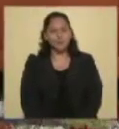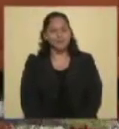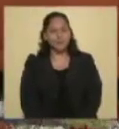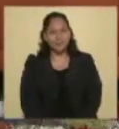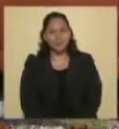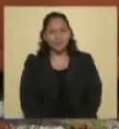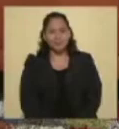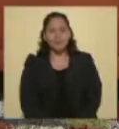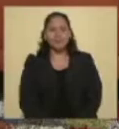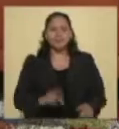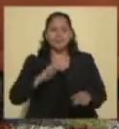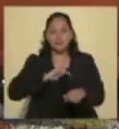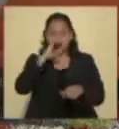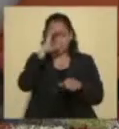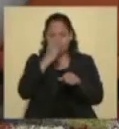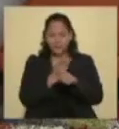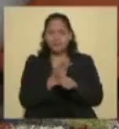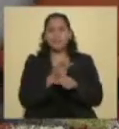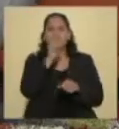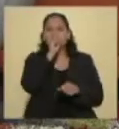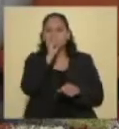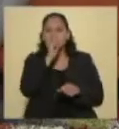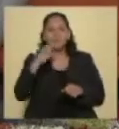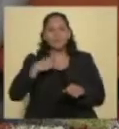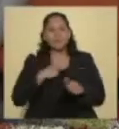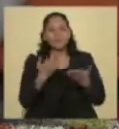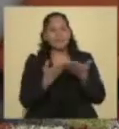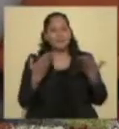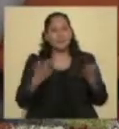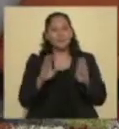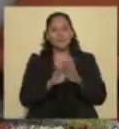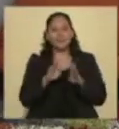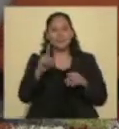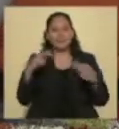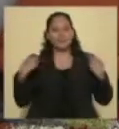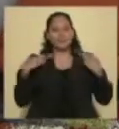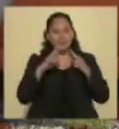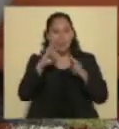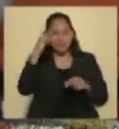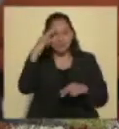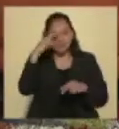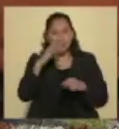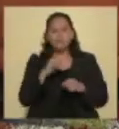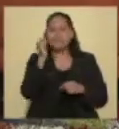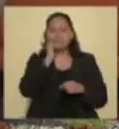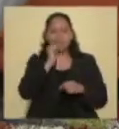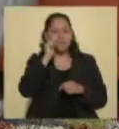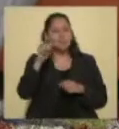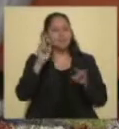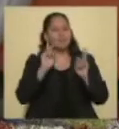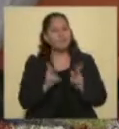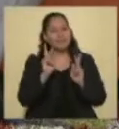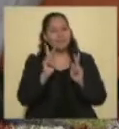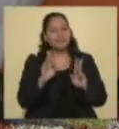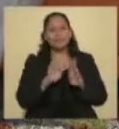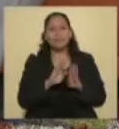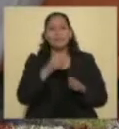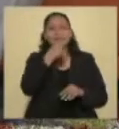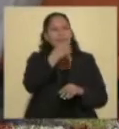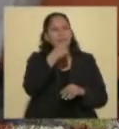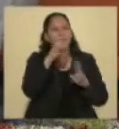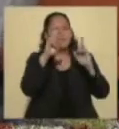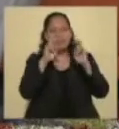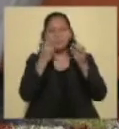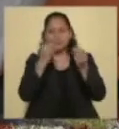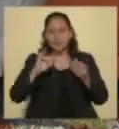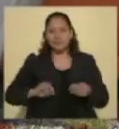Hello. Mis compadres están en el chisme. Yo voy a hacer la presentación de Mr. Murray, que como siempre estaba platicándonos de entrevistas muy